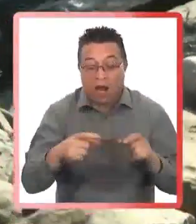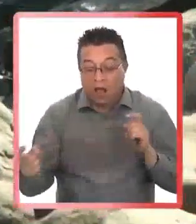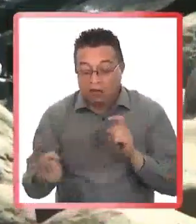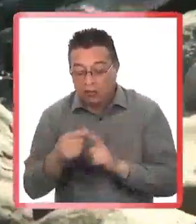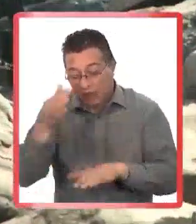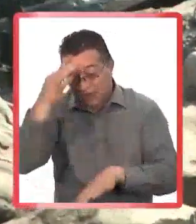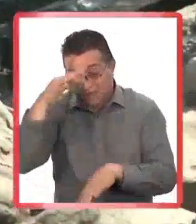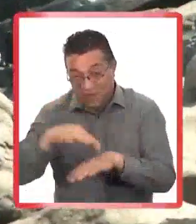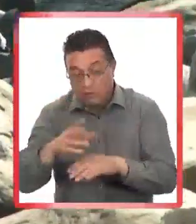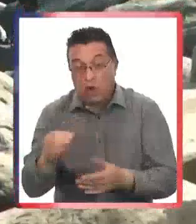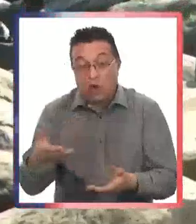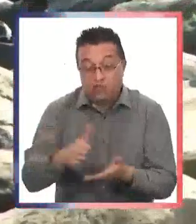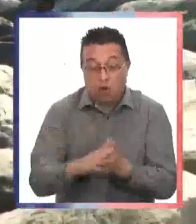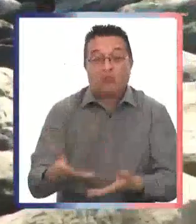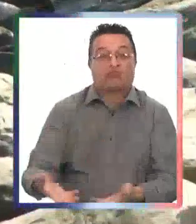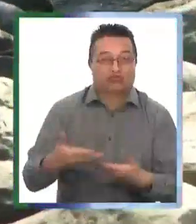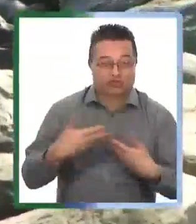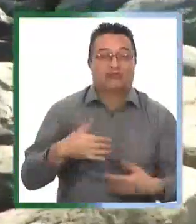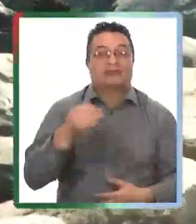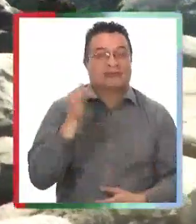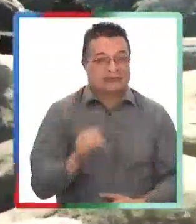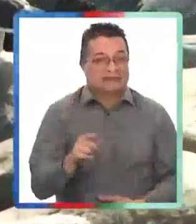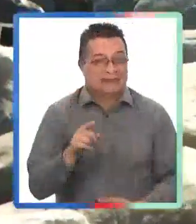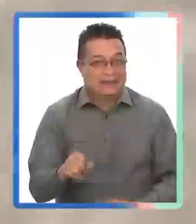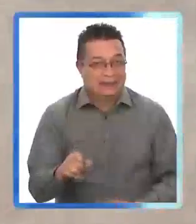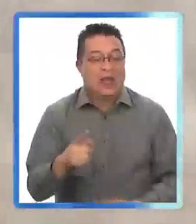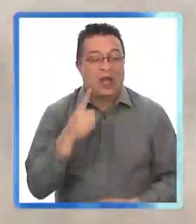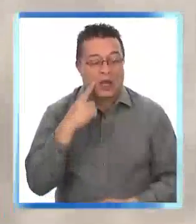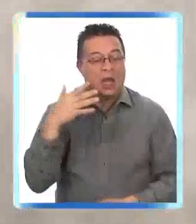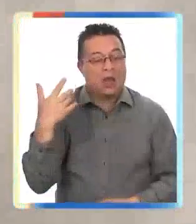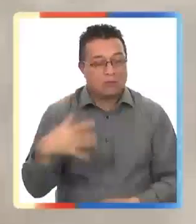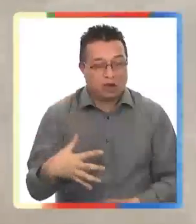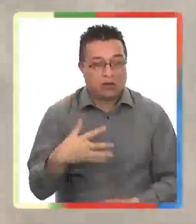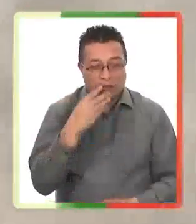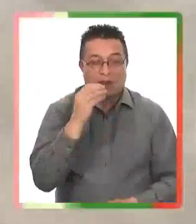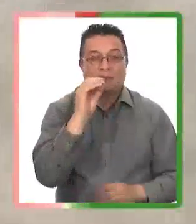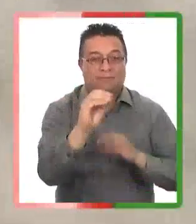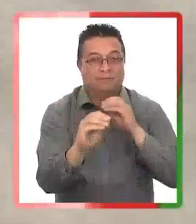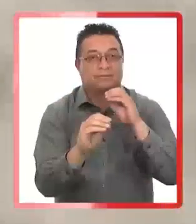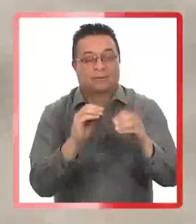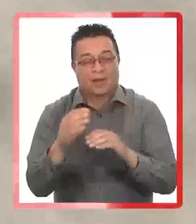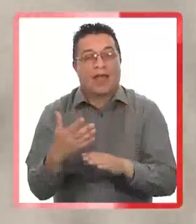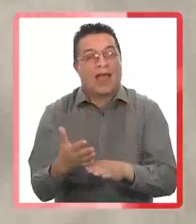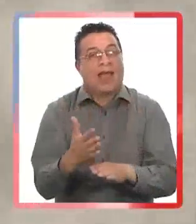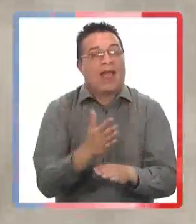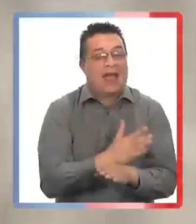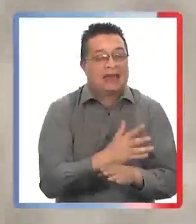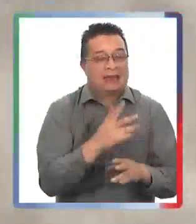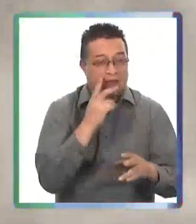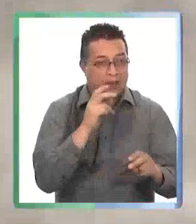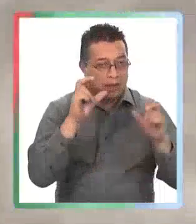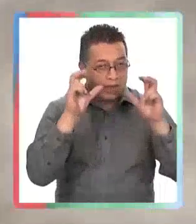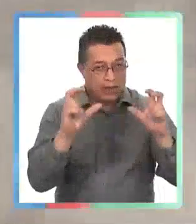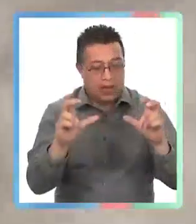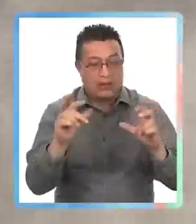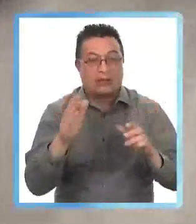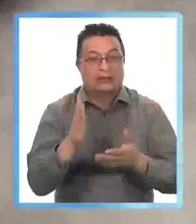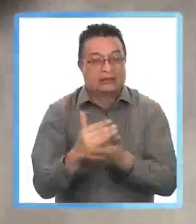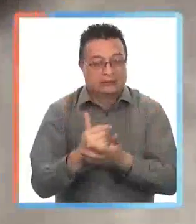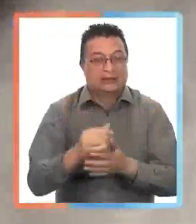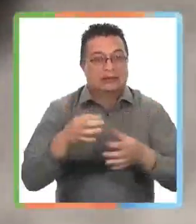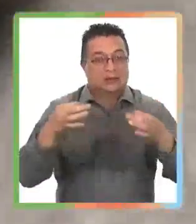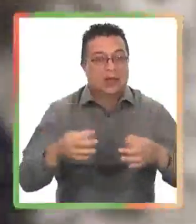secreciones de animales enfermos o muertos. Entonces, por eso es tan importante lo que estábamos comentando antes de extremar